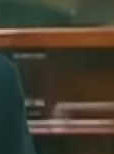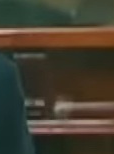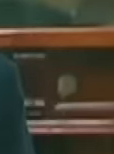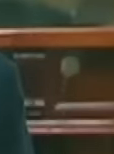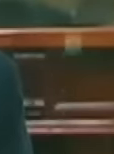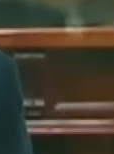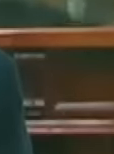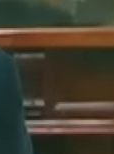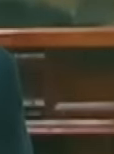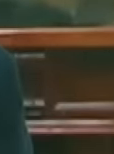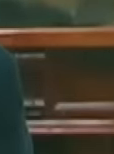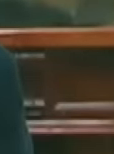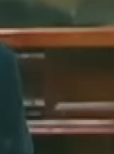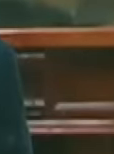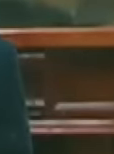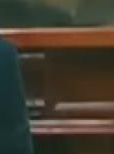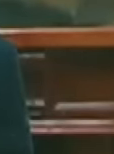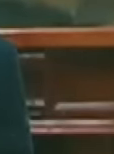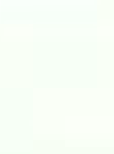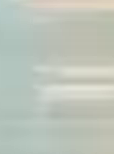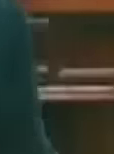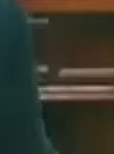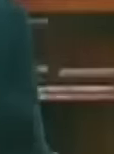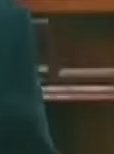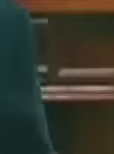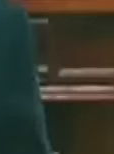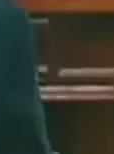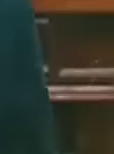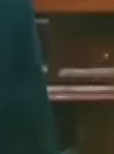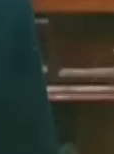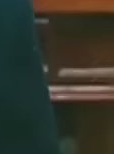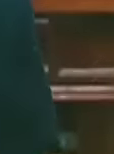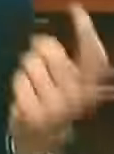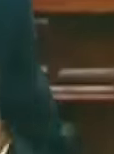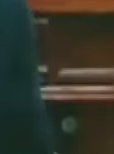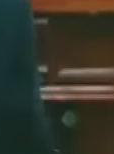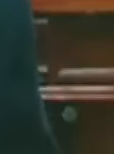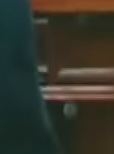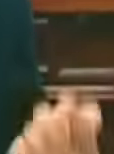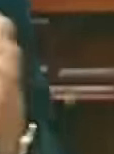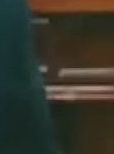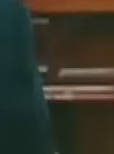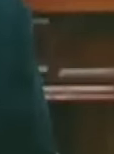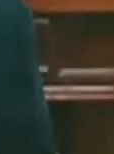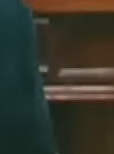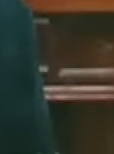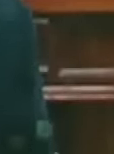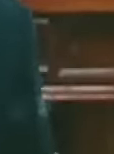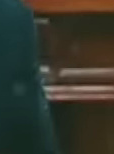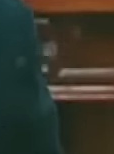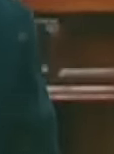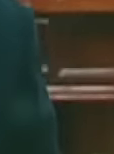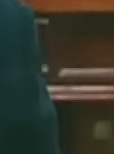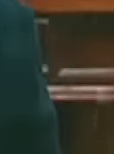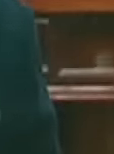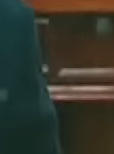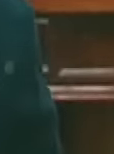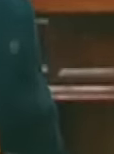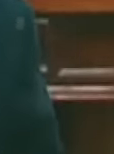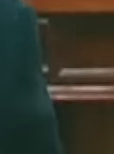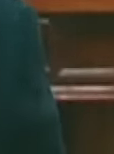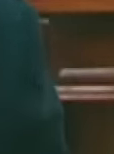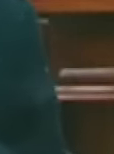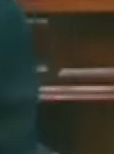Pero ¿dónde está la comuna? No se ven por ningún lado, ni el espíritu de la comuna, que es mucho más